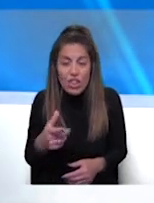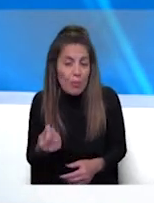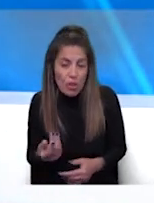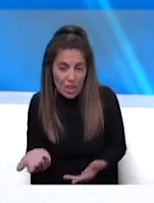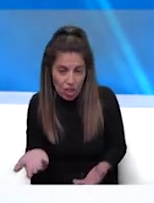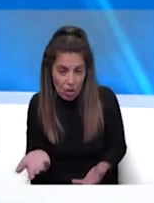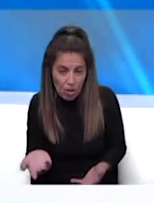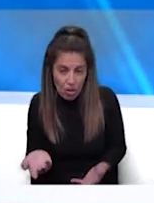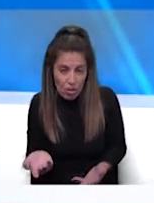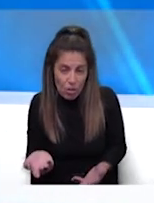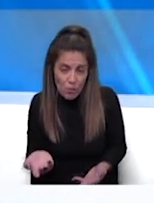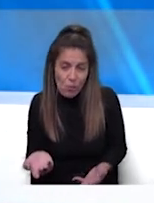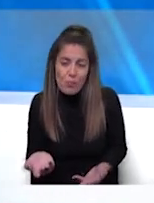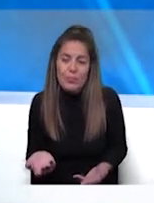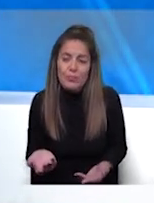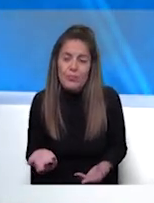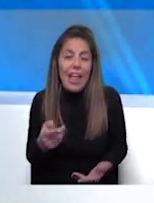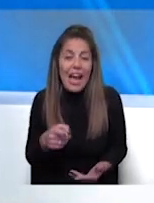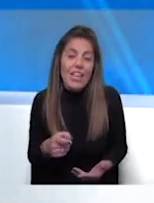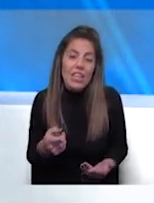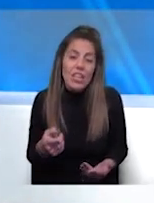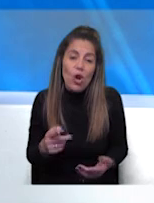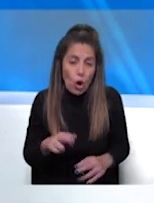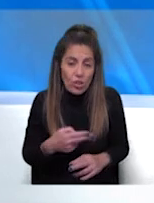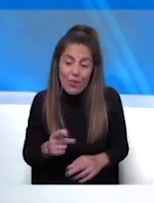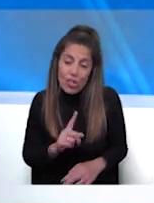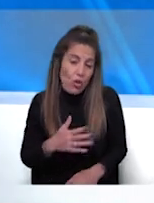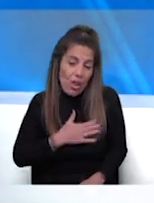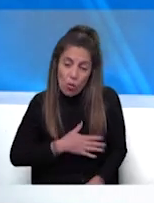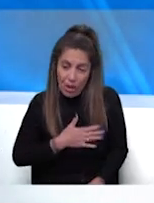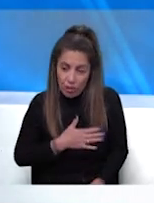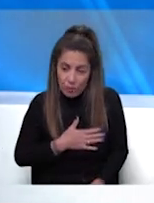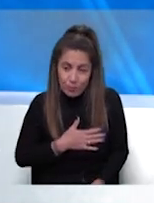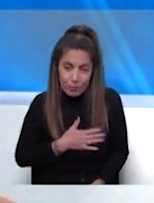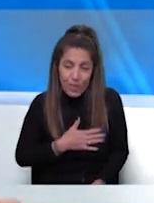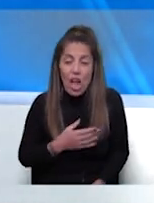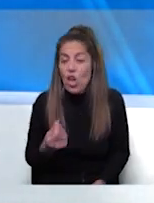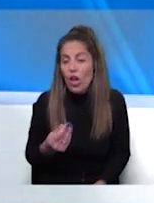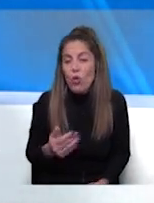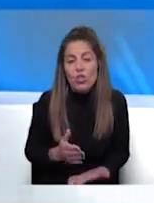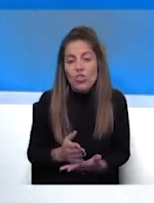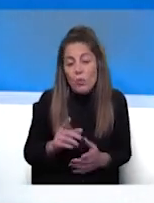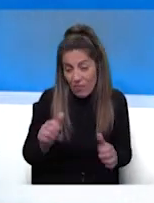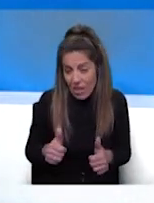recursos. Y ahí yo vuelvo a estar en desacuerdo. Los recursos siempre vienen